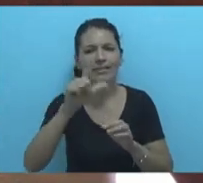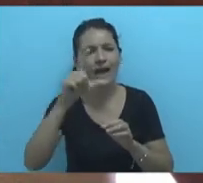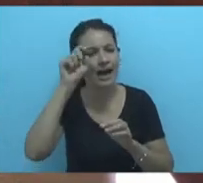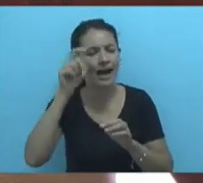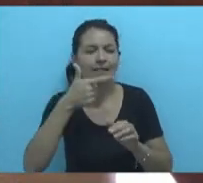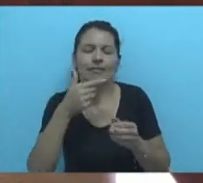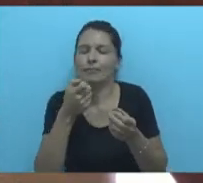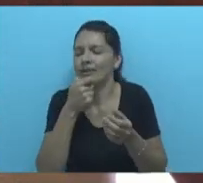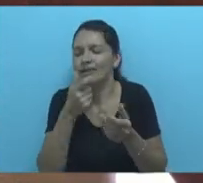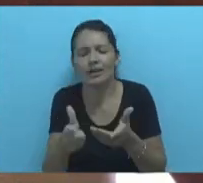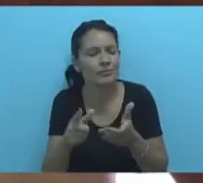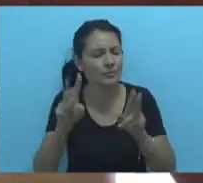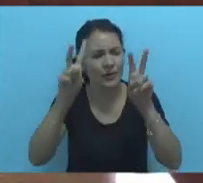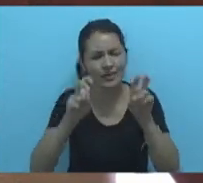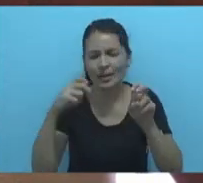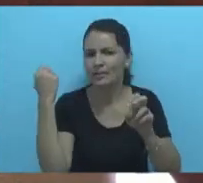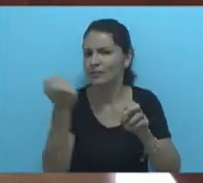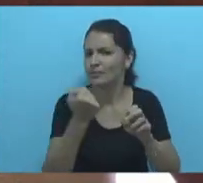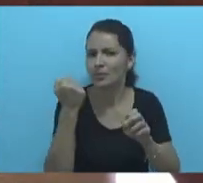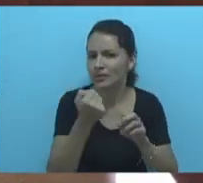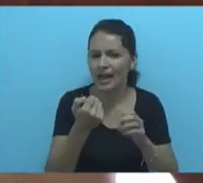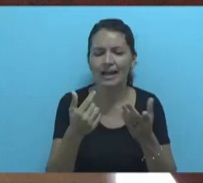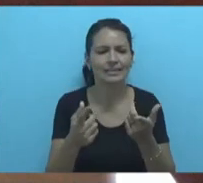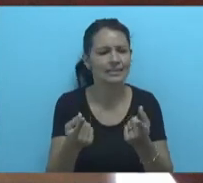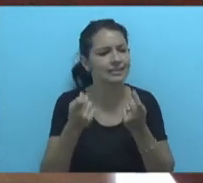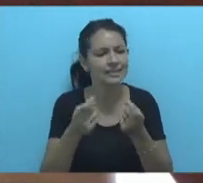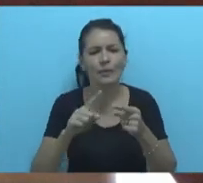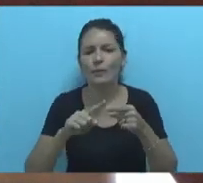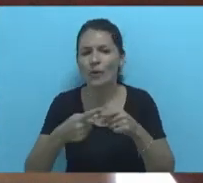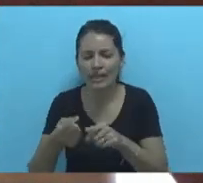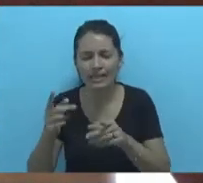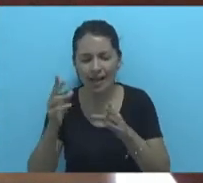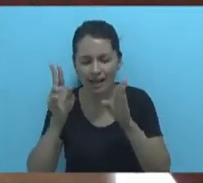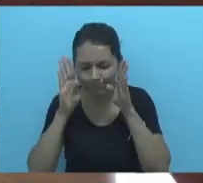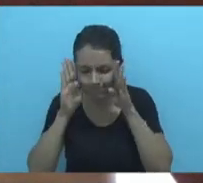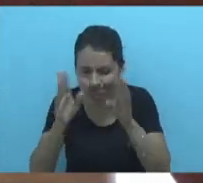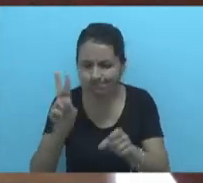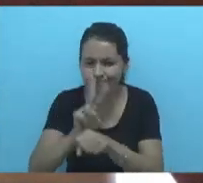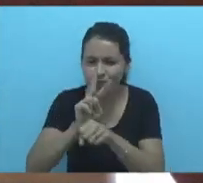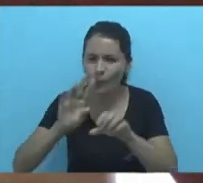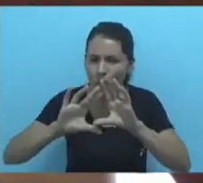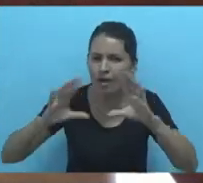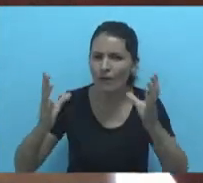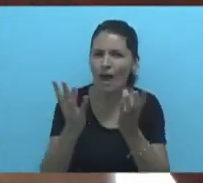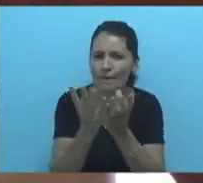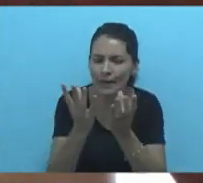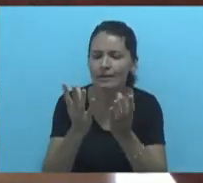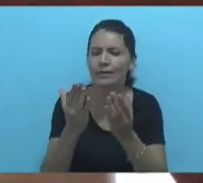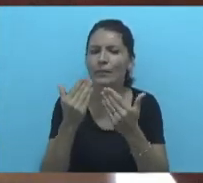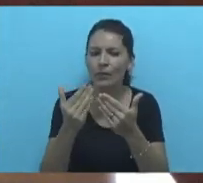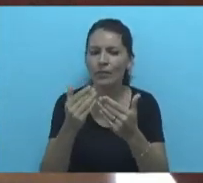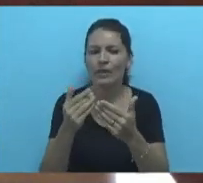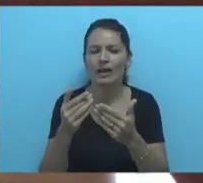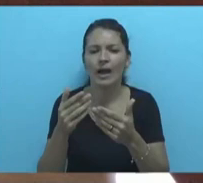y se ha puesto en el centro de la escena la necesidad de tener políticas ambientales que sean significativas para poder